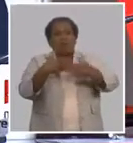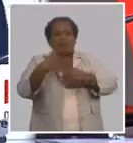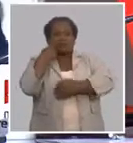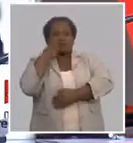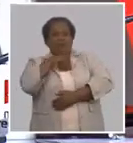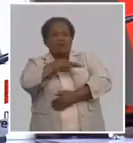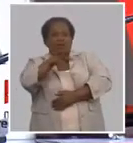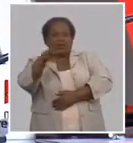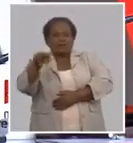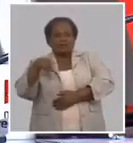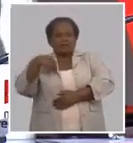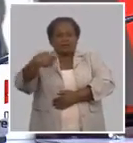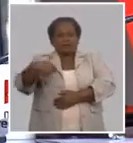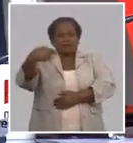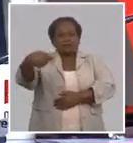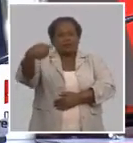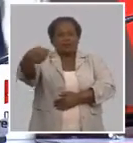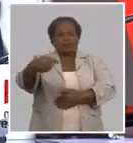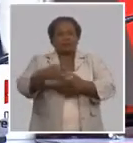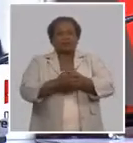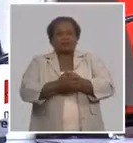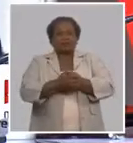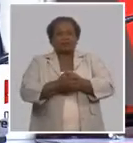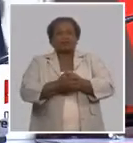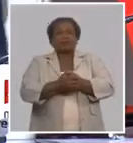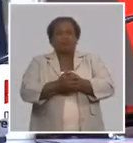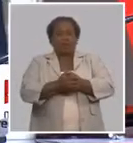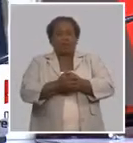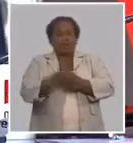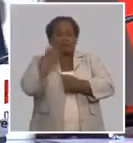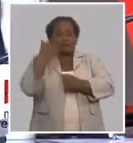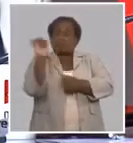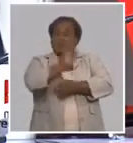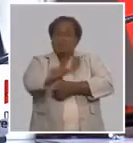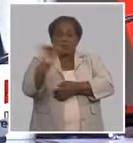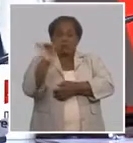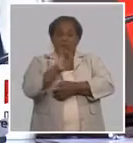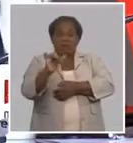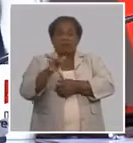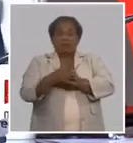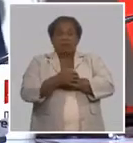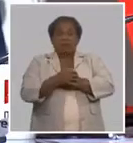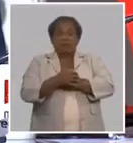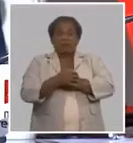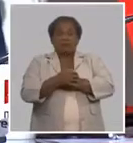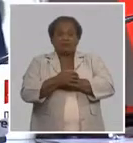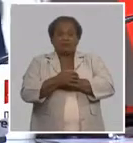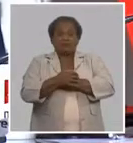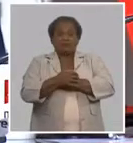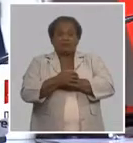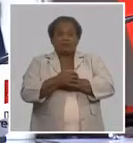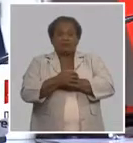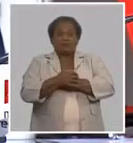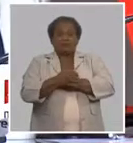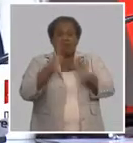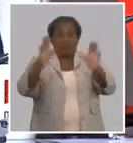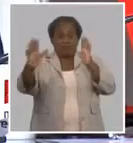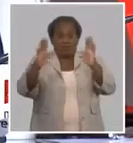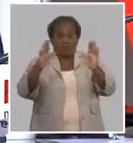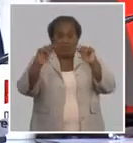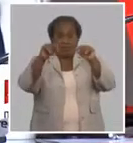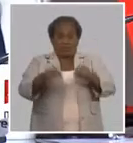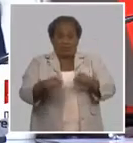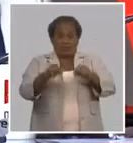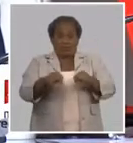diario no es menos significativo que en esta primera etapa